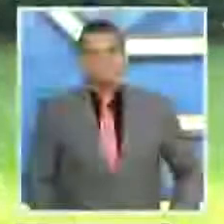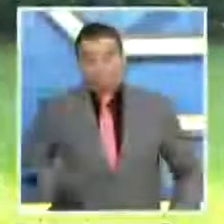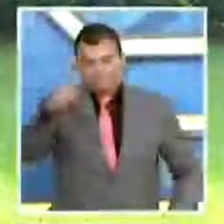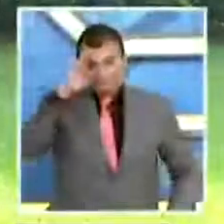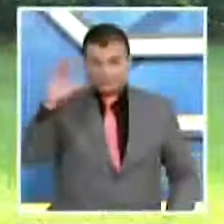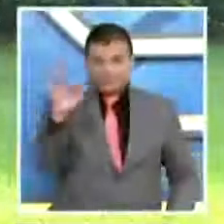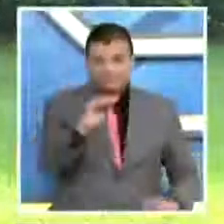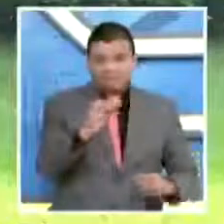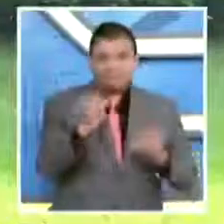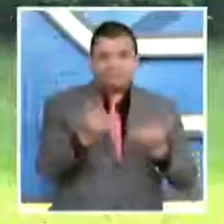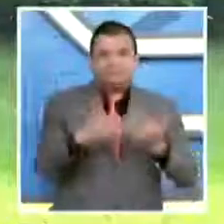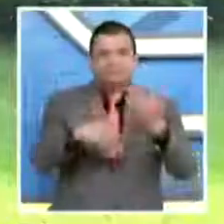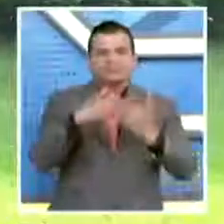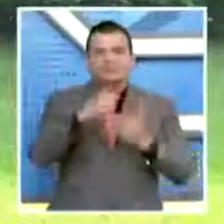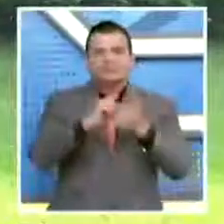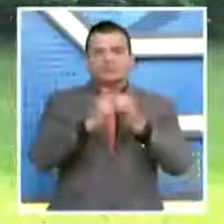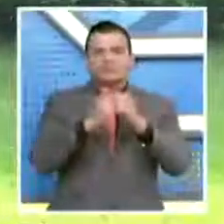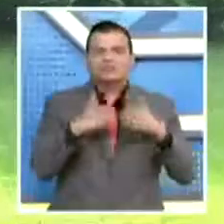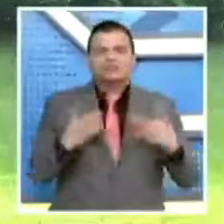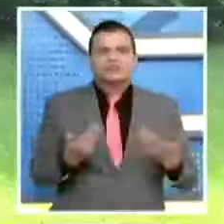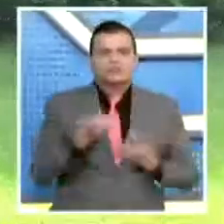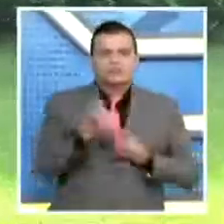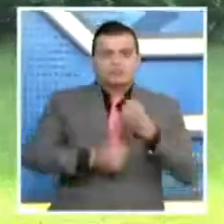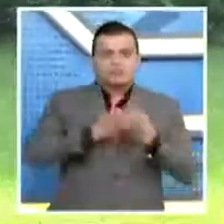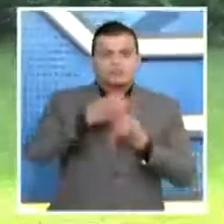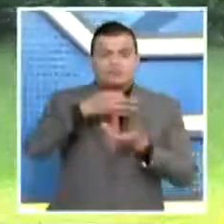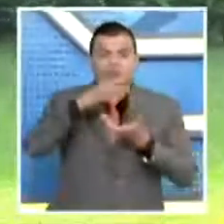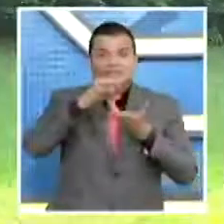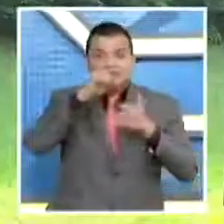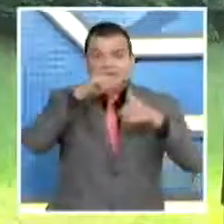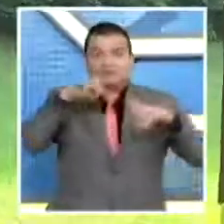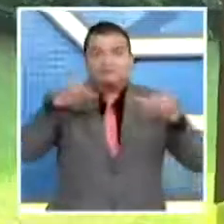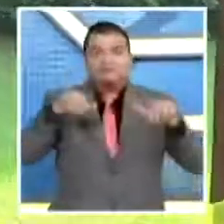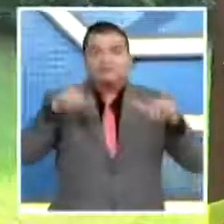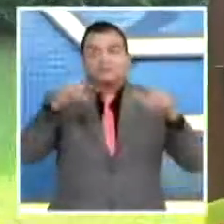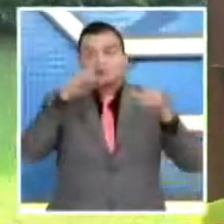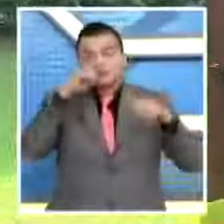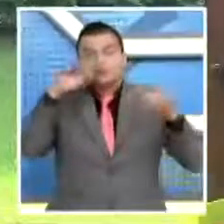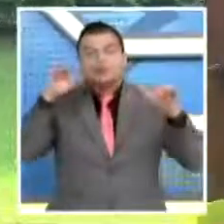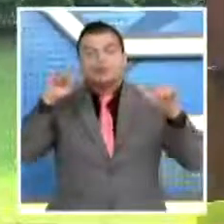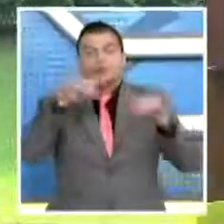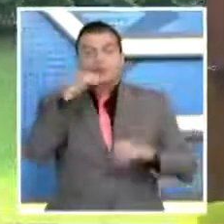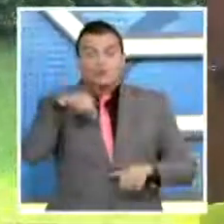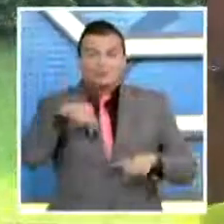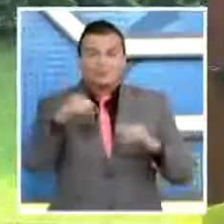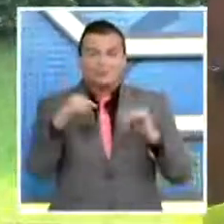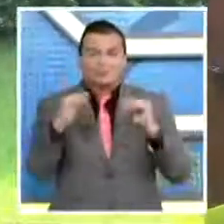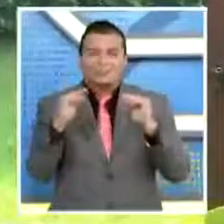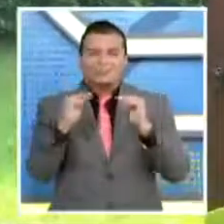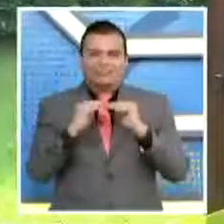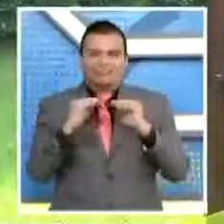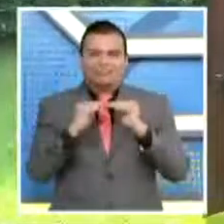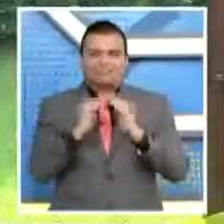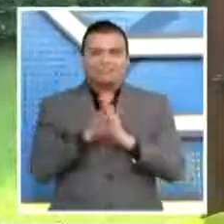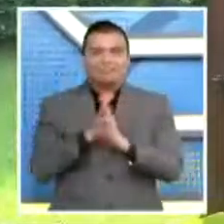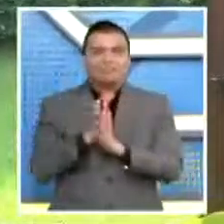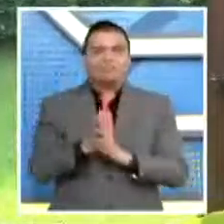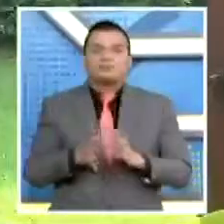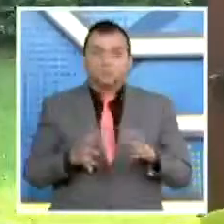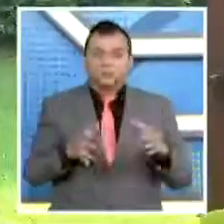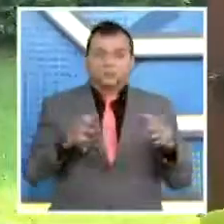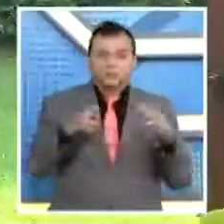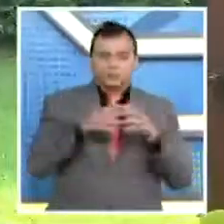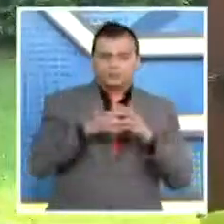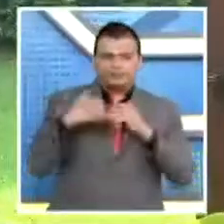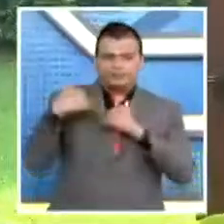hola qué tal con el patrocinio de café 'águila roja' presentamos los deportes de 90 minutos desde casa los encargados